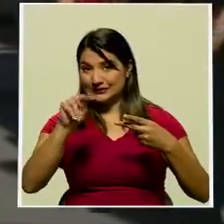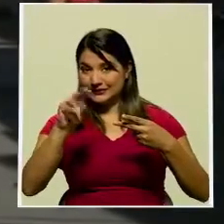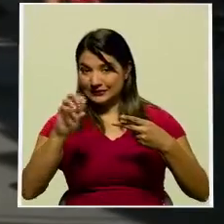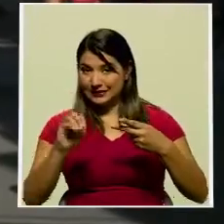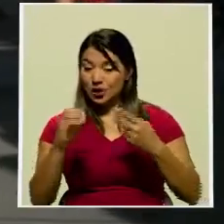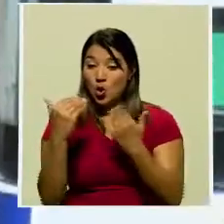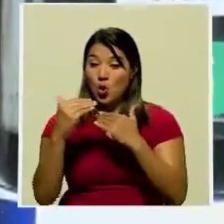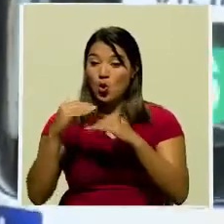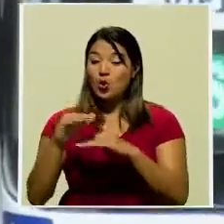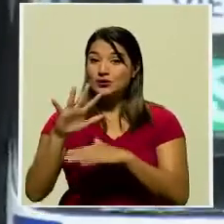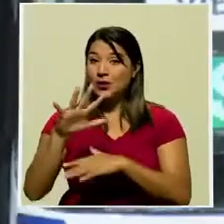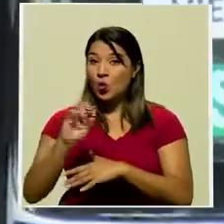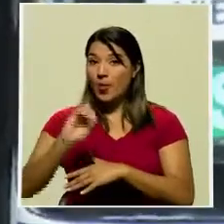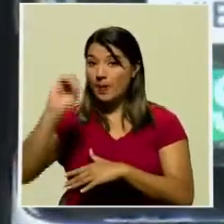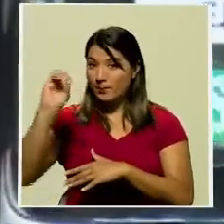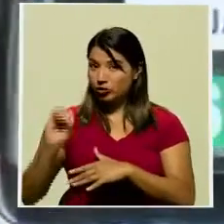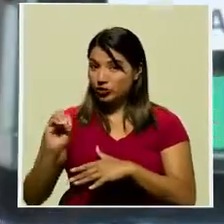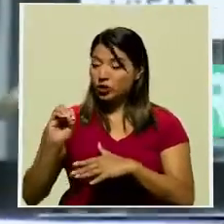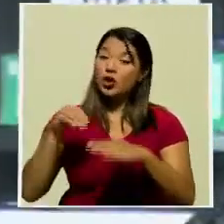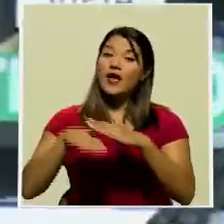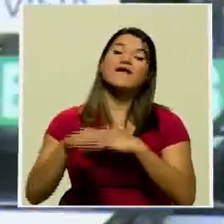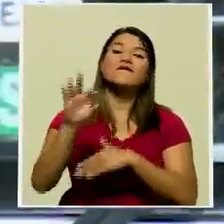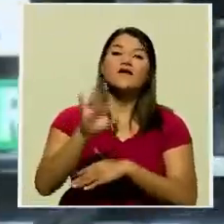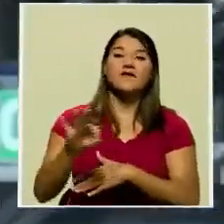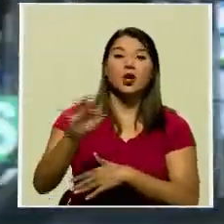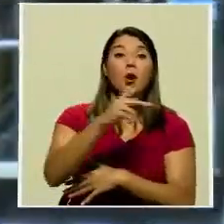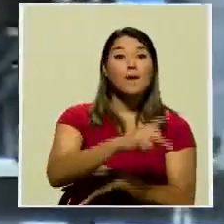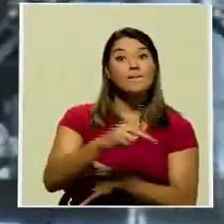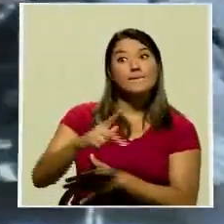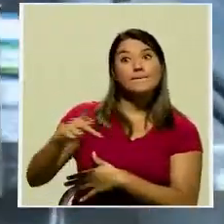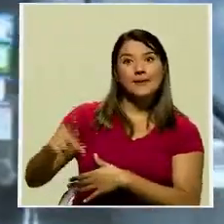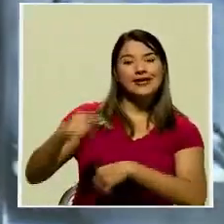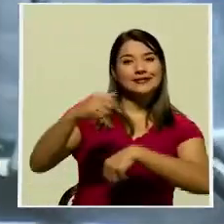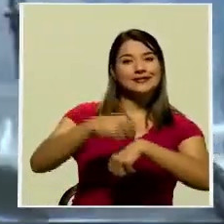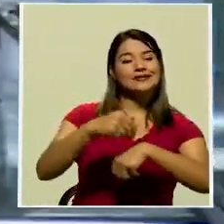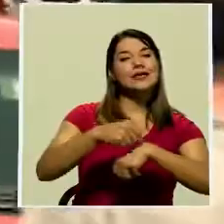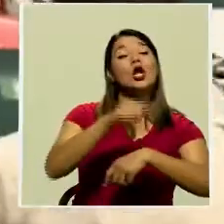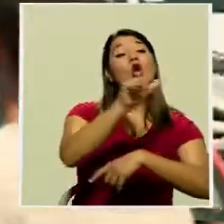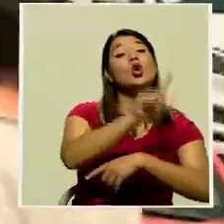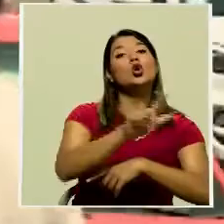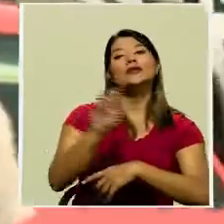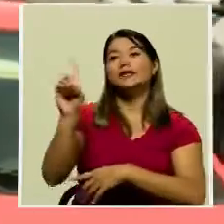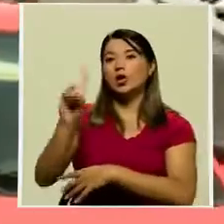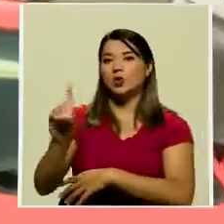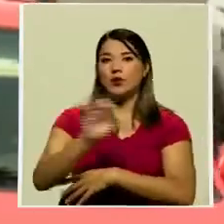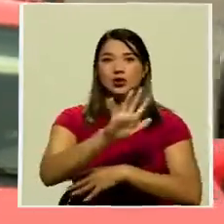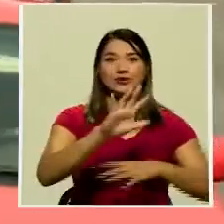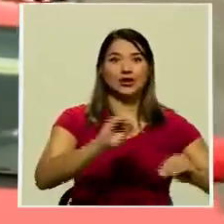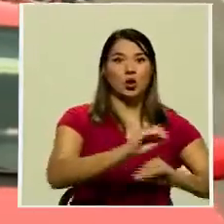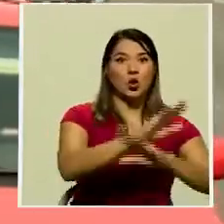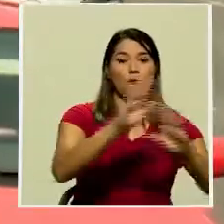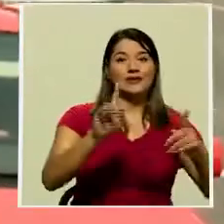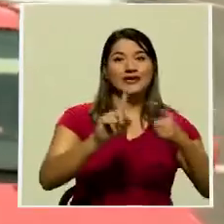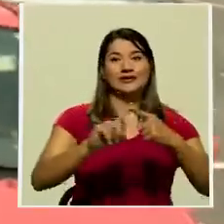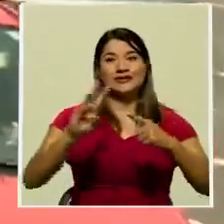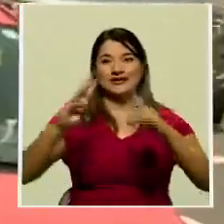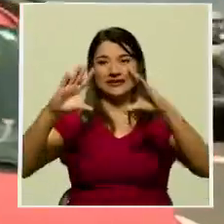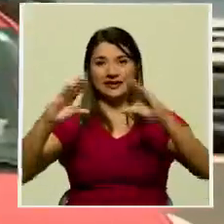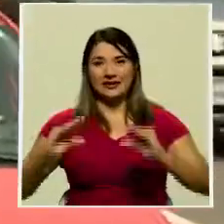50% durante febrero. Además, las playas quedan habilitadas de lunes a domingo de 5 de la mañana a 6 de la tarde.